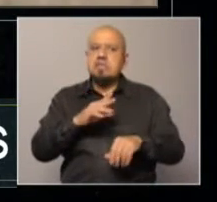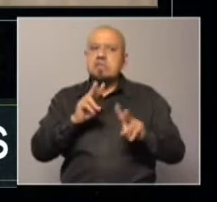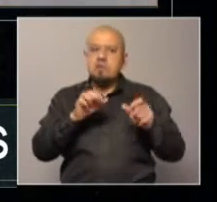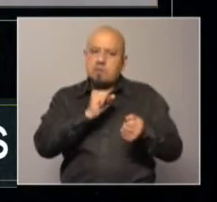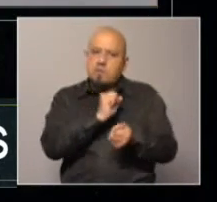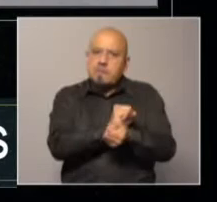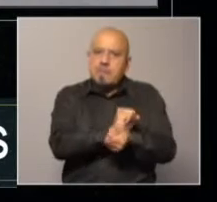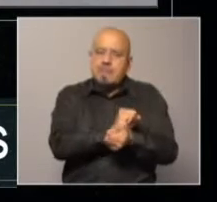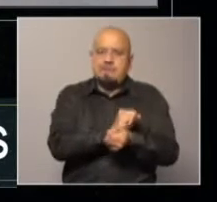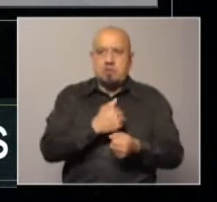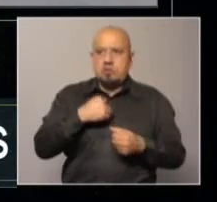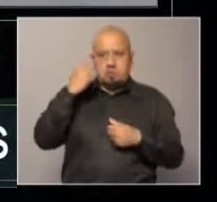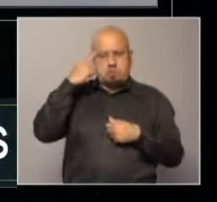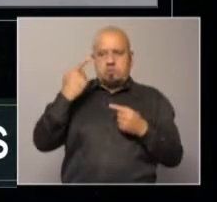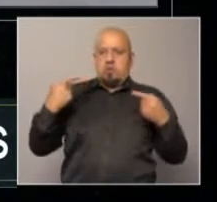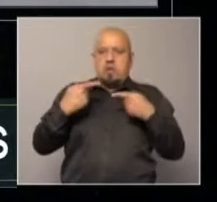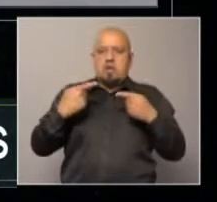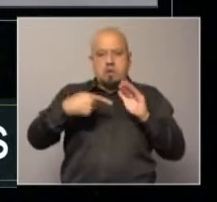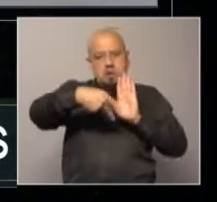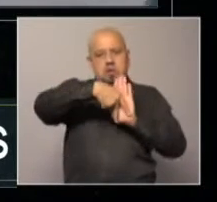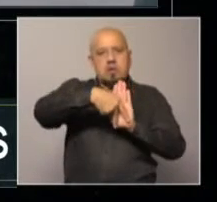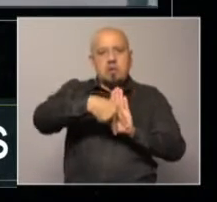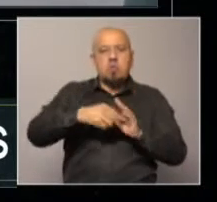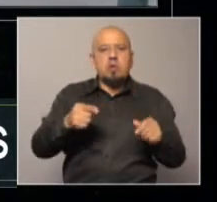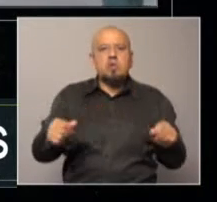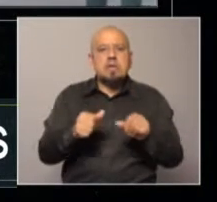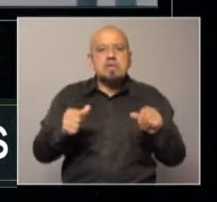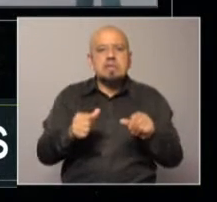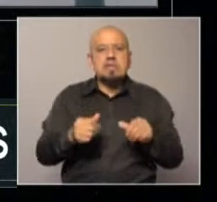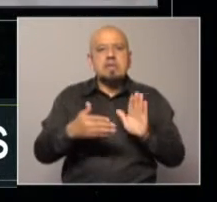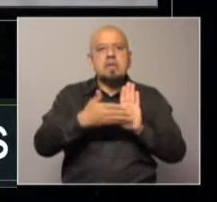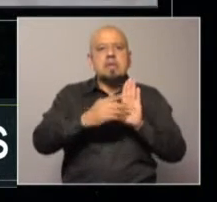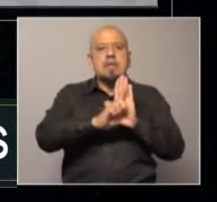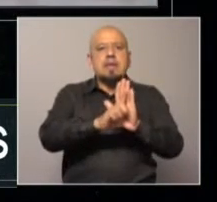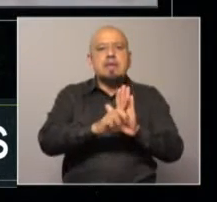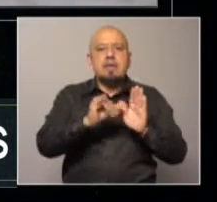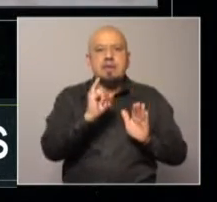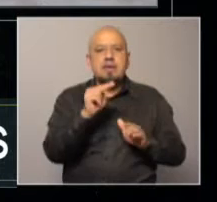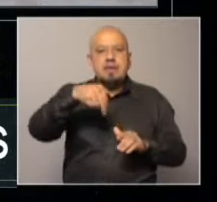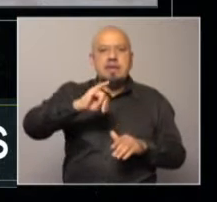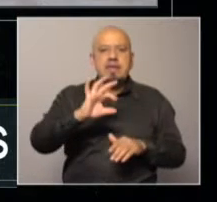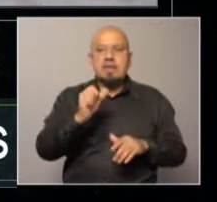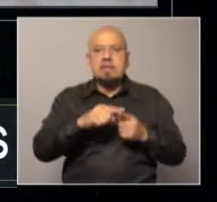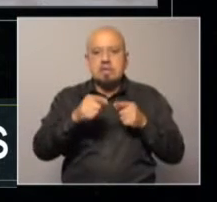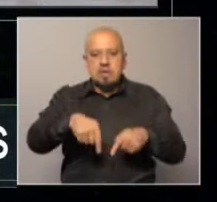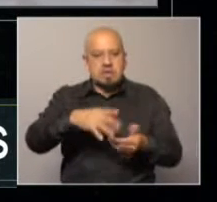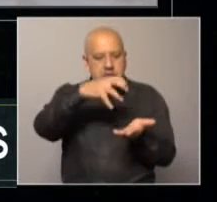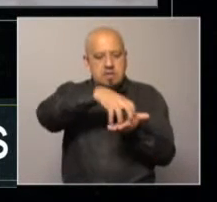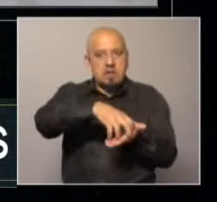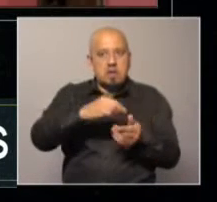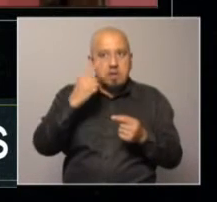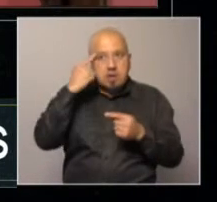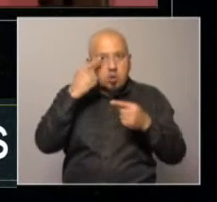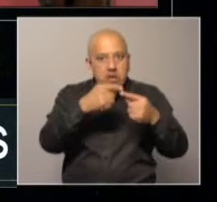vemos contrario a la normativa, porque la ley de creación del INISA se crea, es un instituto que tiene que tener como objetivo la inclusión social